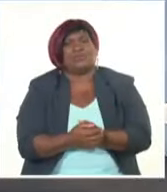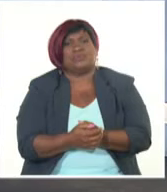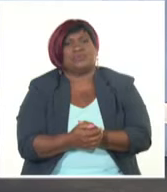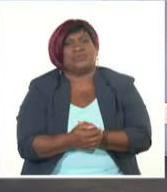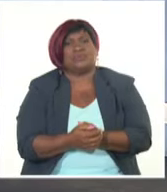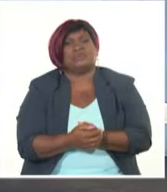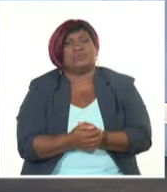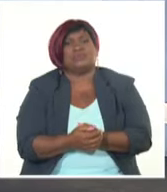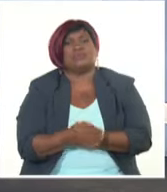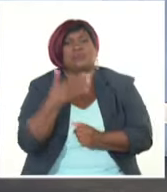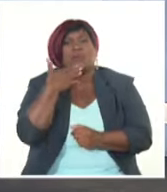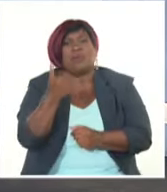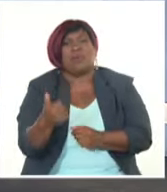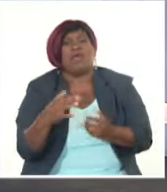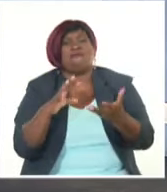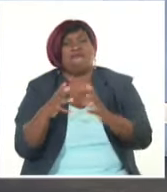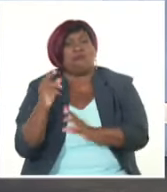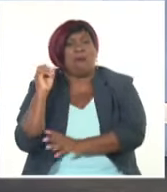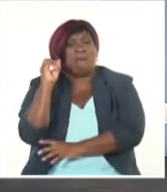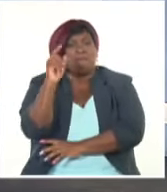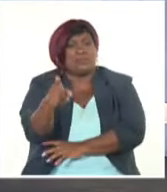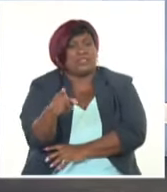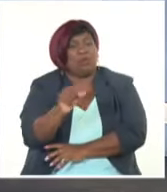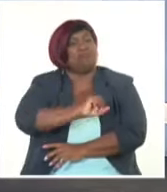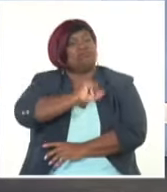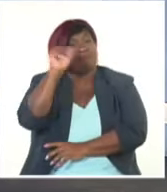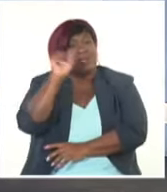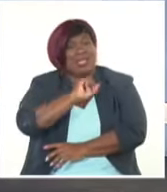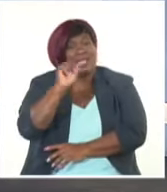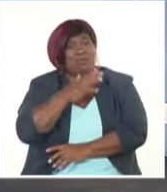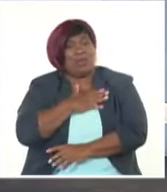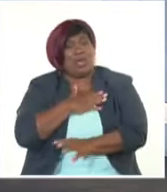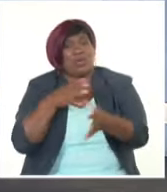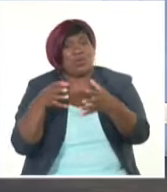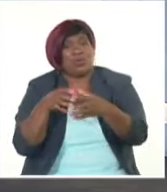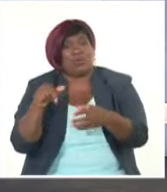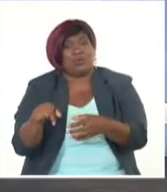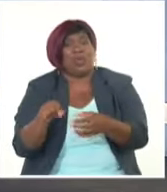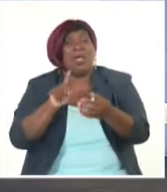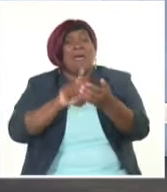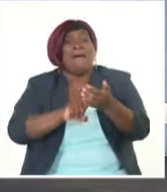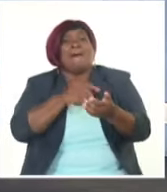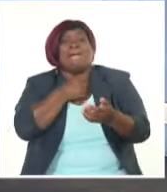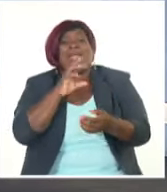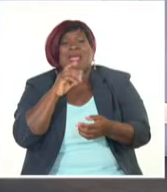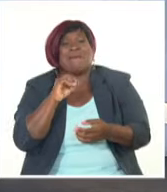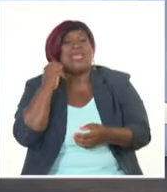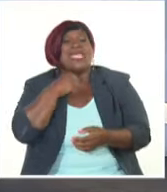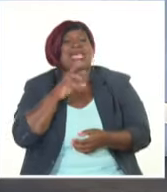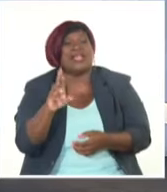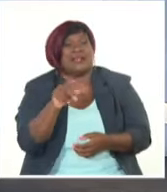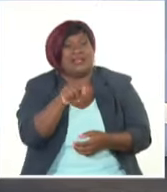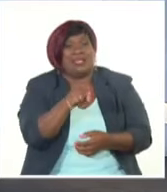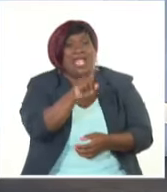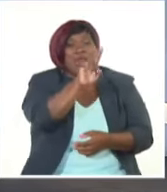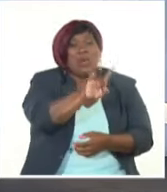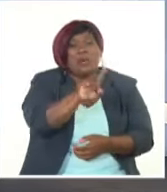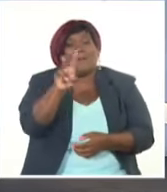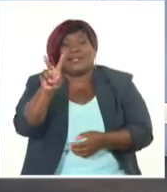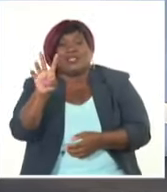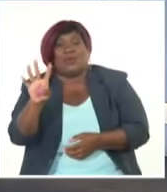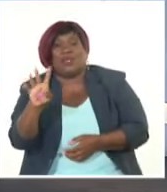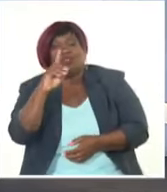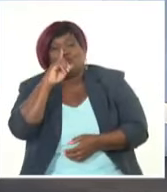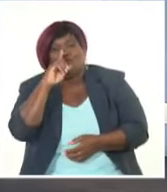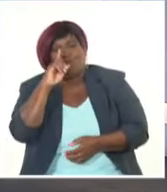Efectiva la estrategia de picheo. Éxito para los nuestros en el Premier 2 a celebrarse del 9 al 24 de noviembre. Continuamos.